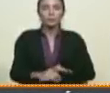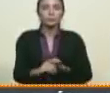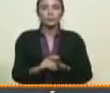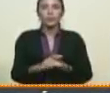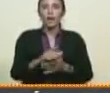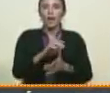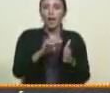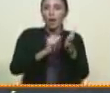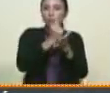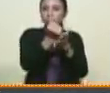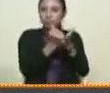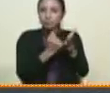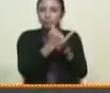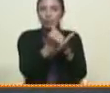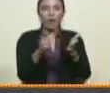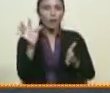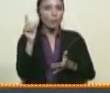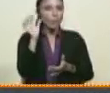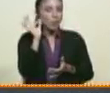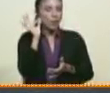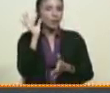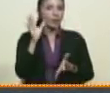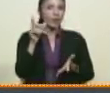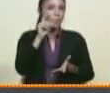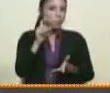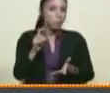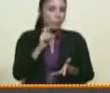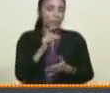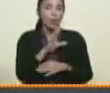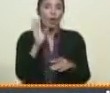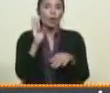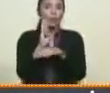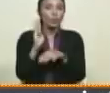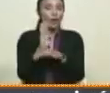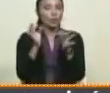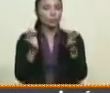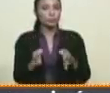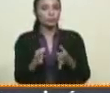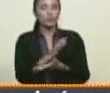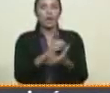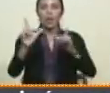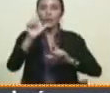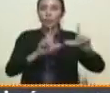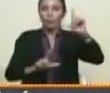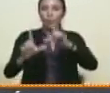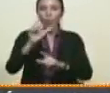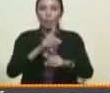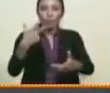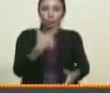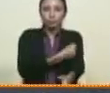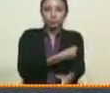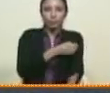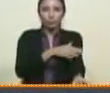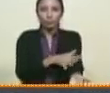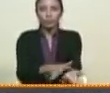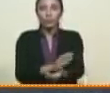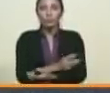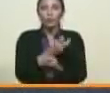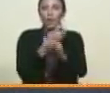ginecología cuidados críticos intensivos laboratorios rayos x